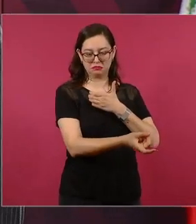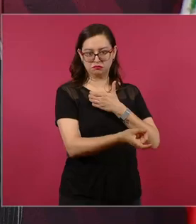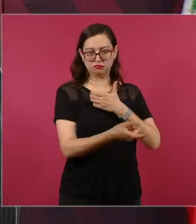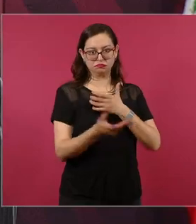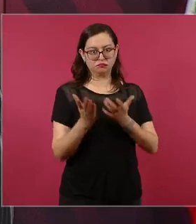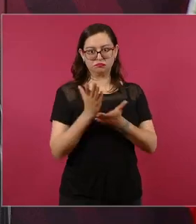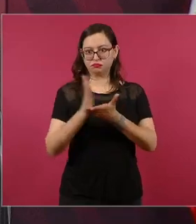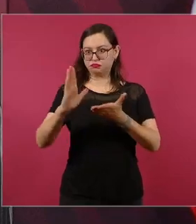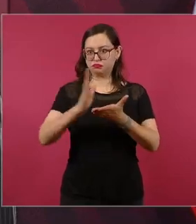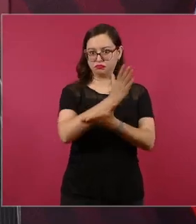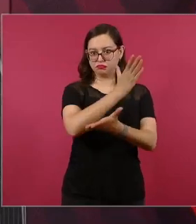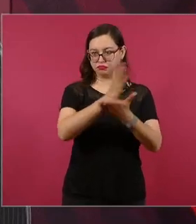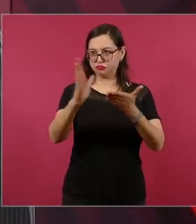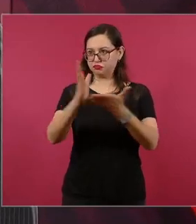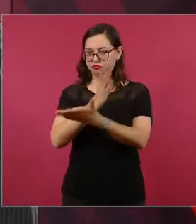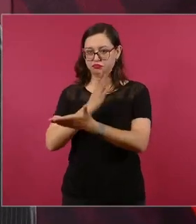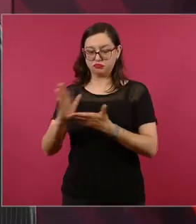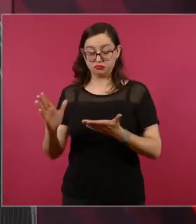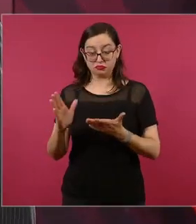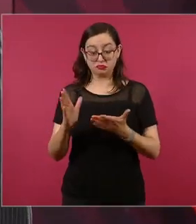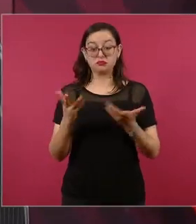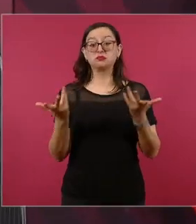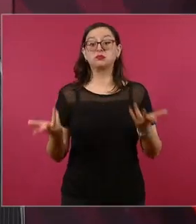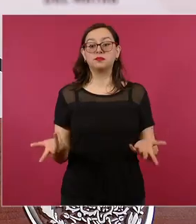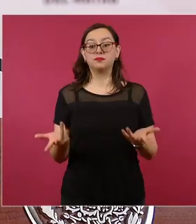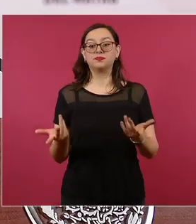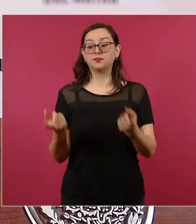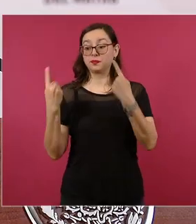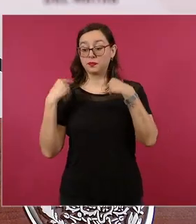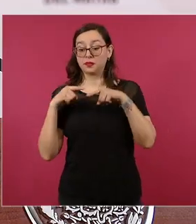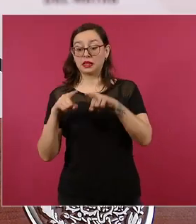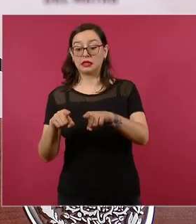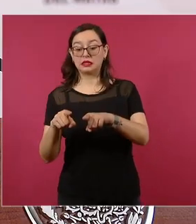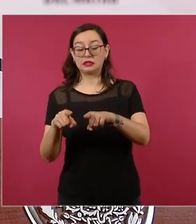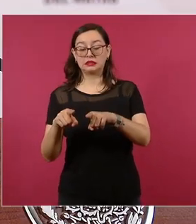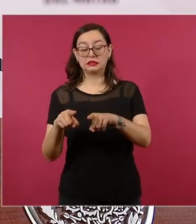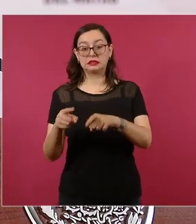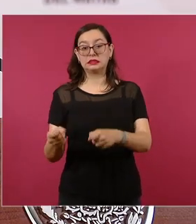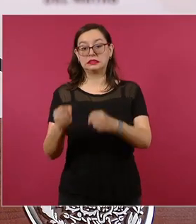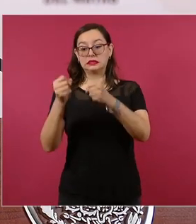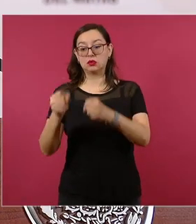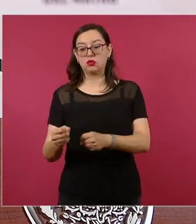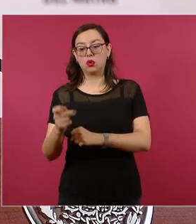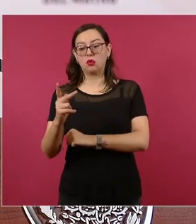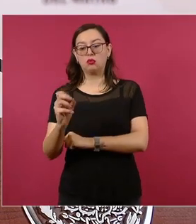del seguro popular, que ni era seguro ni era popular.